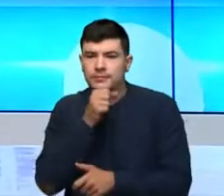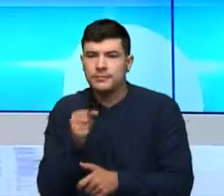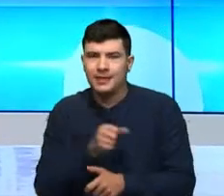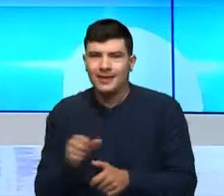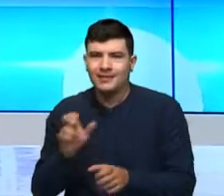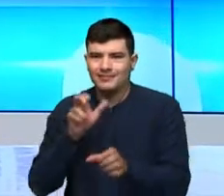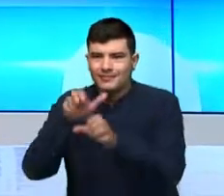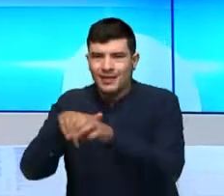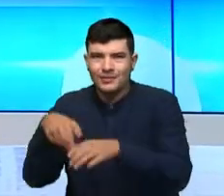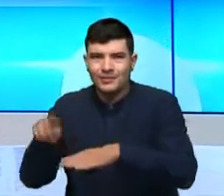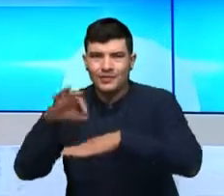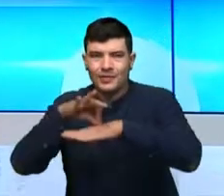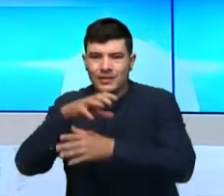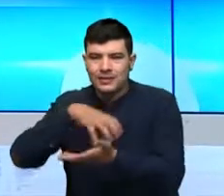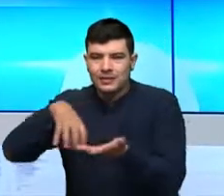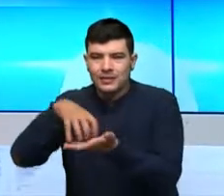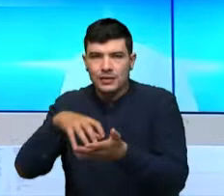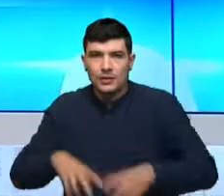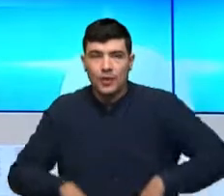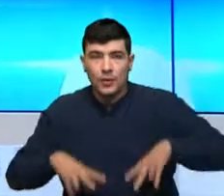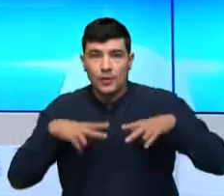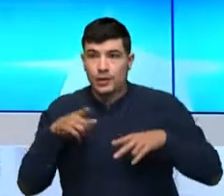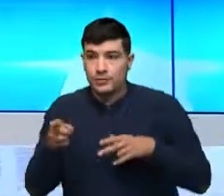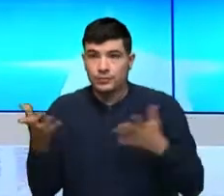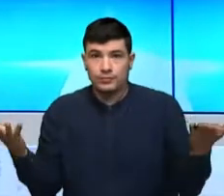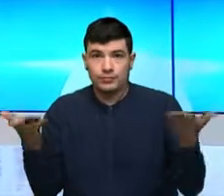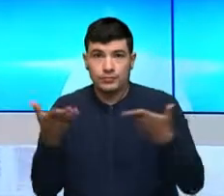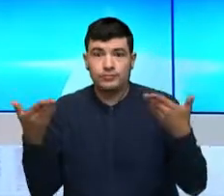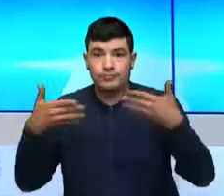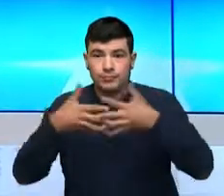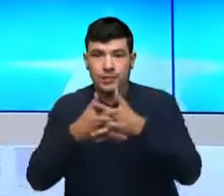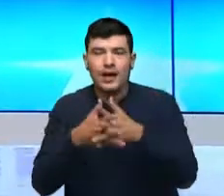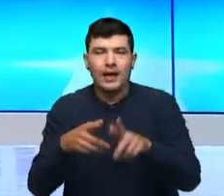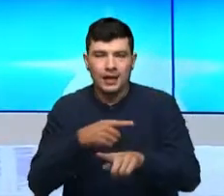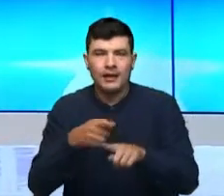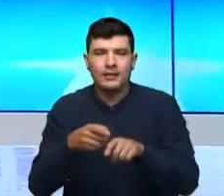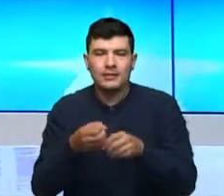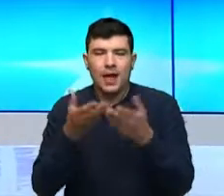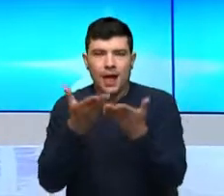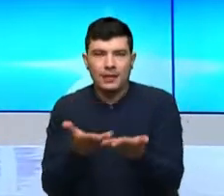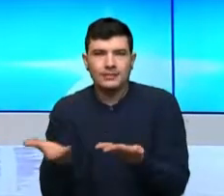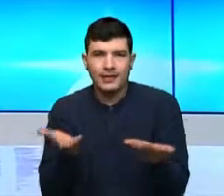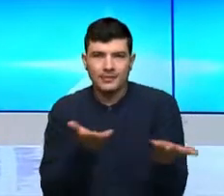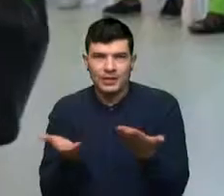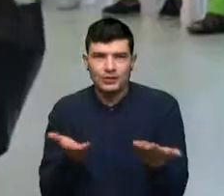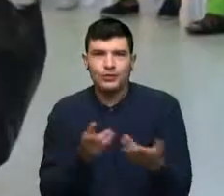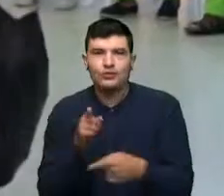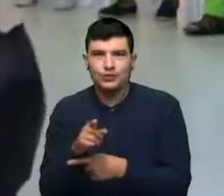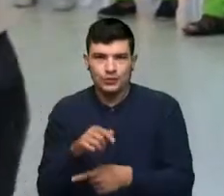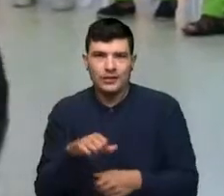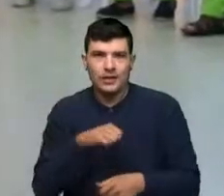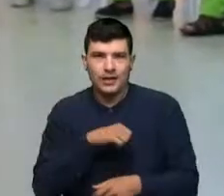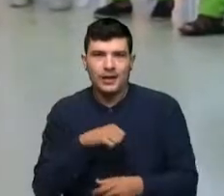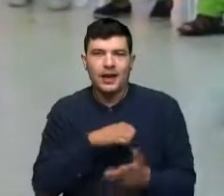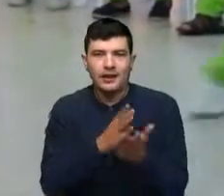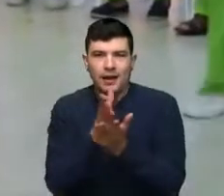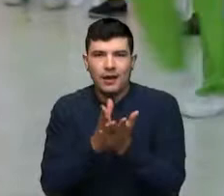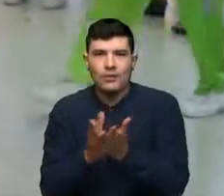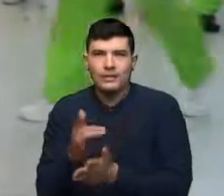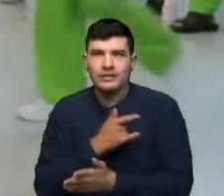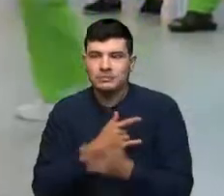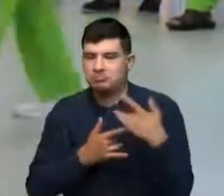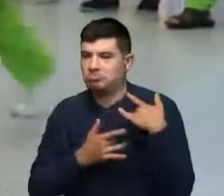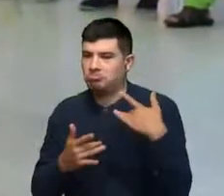la ciudad han podido disfrutar de los servicios que ofrecen las distintas carreras de esa alma máter como un aporte de los